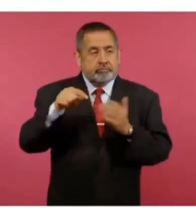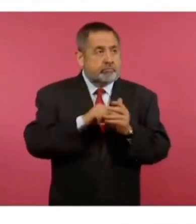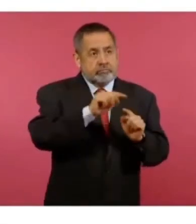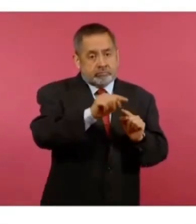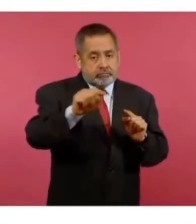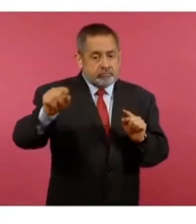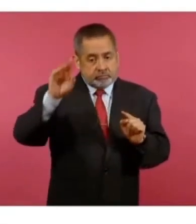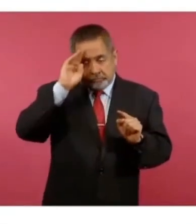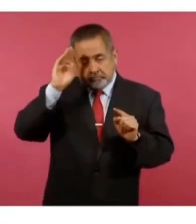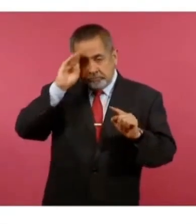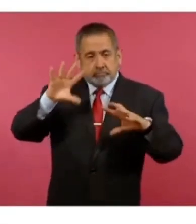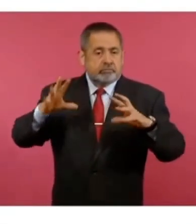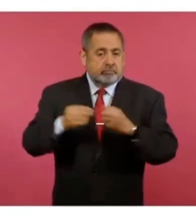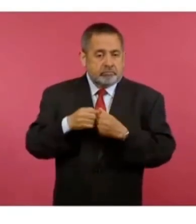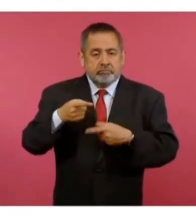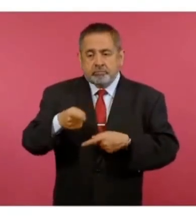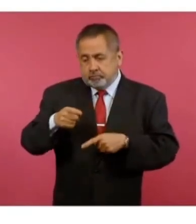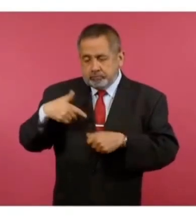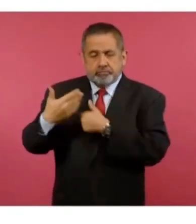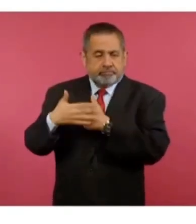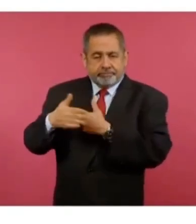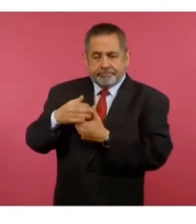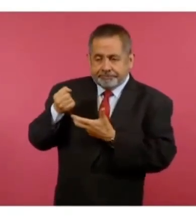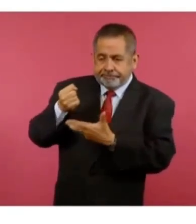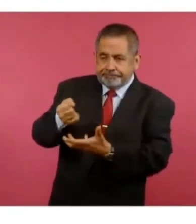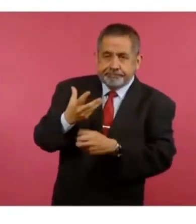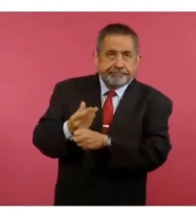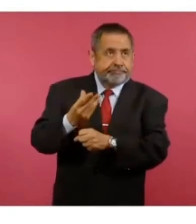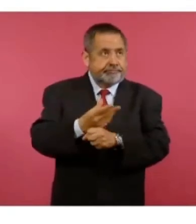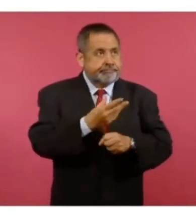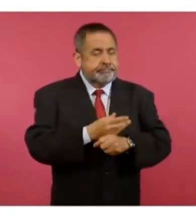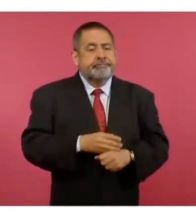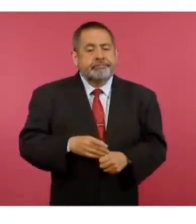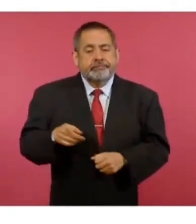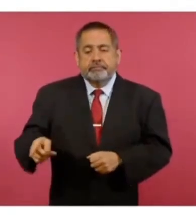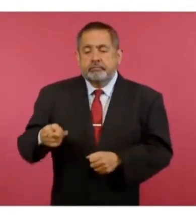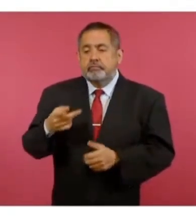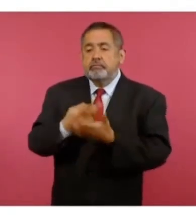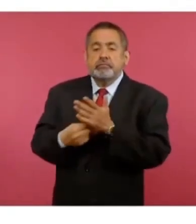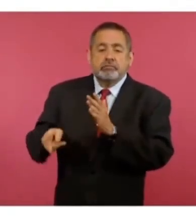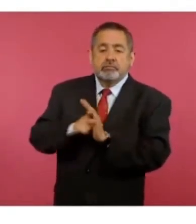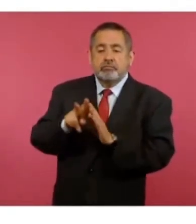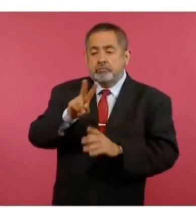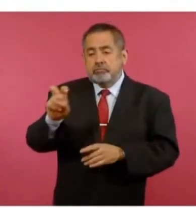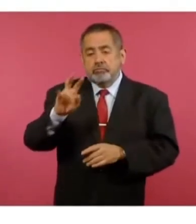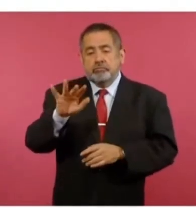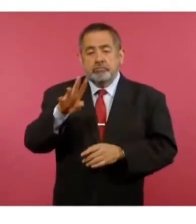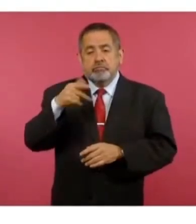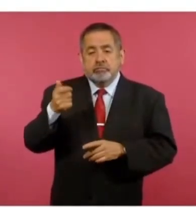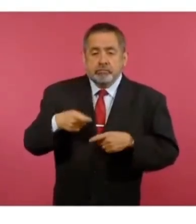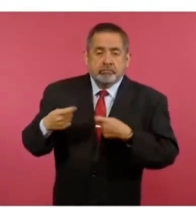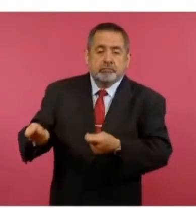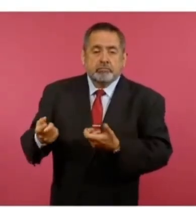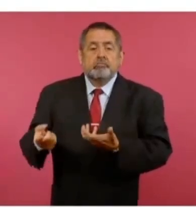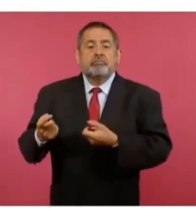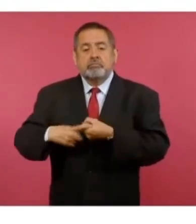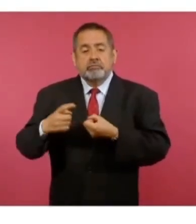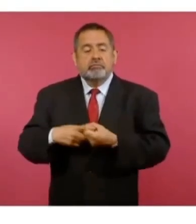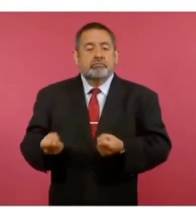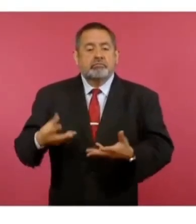ya tendrán estos recursos para el mejoramiento de la unidad. Y para las 256 vacantes tenemos un registro